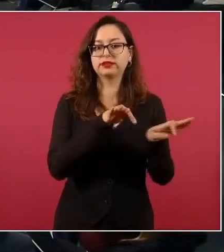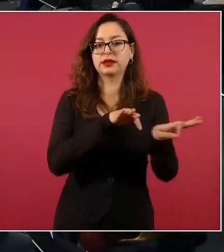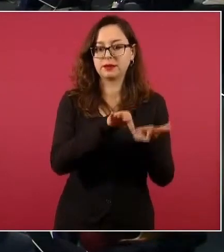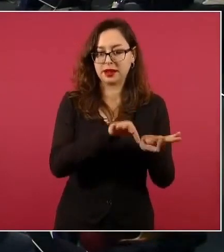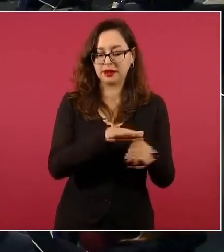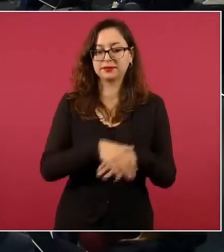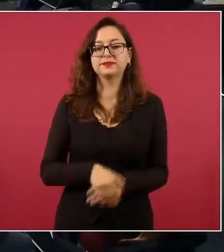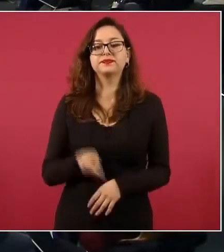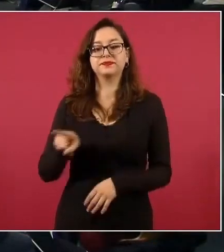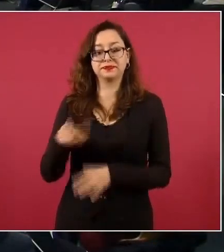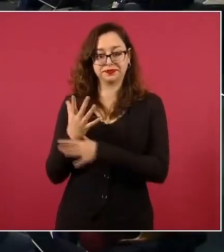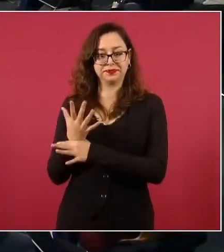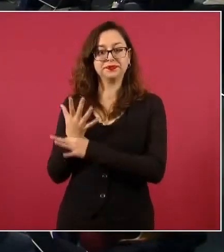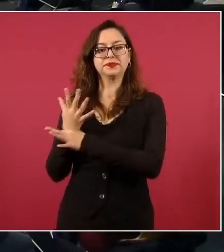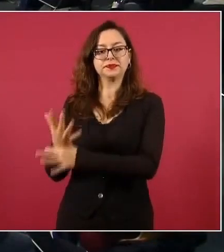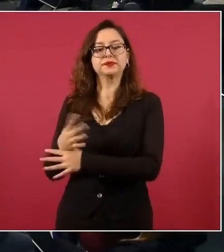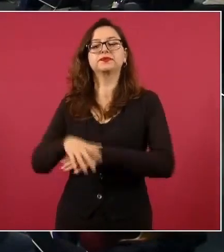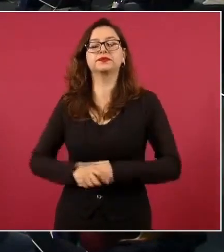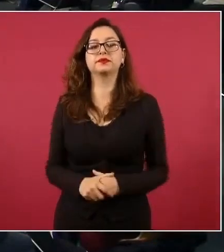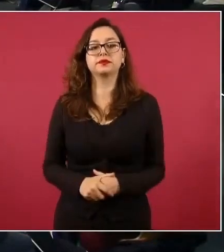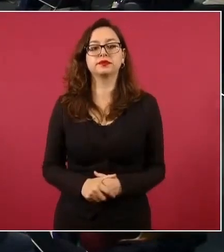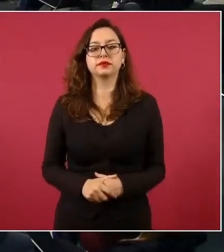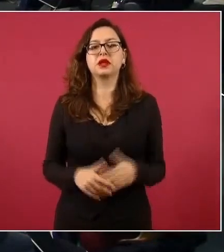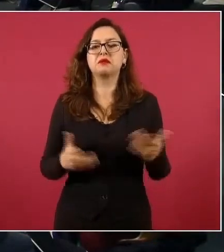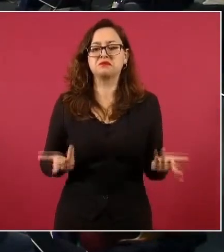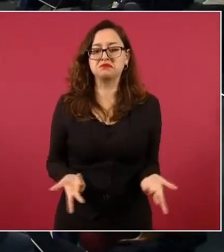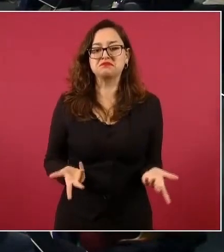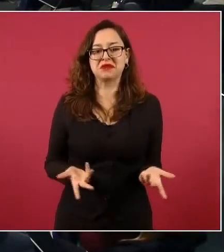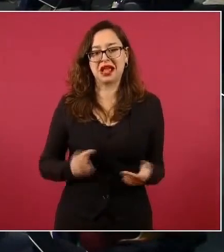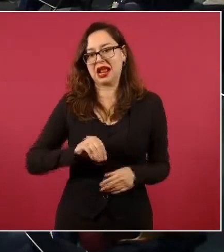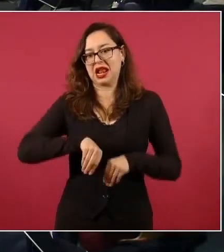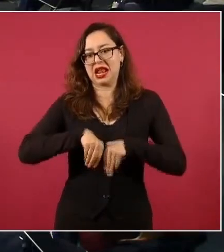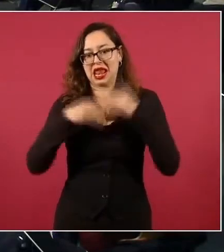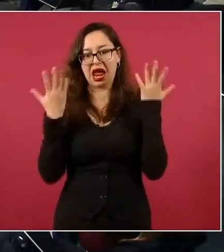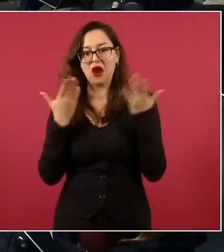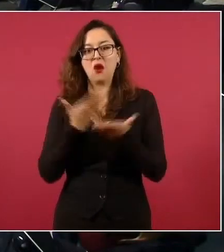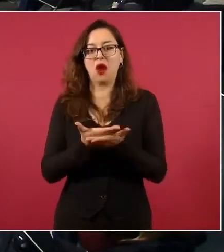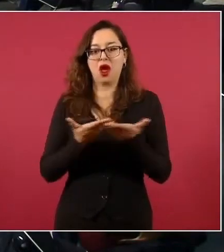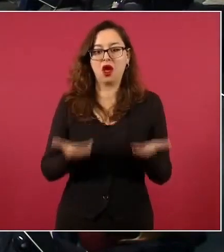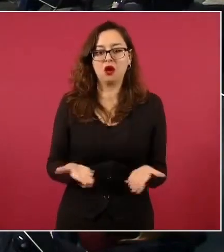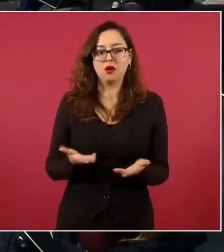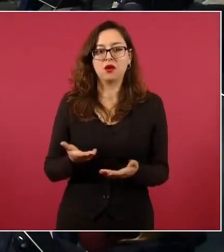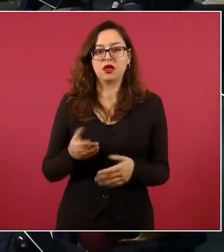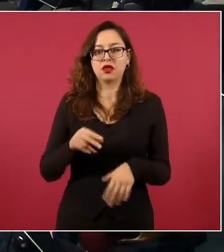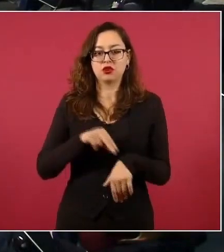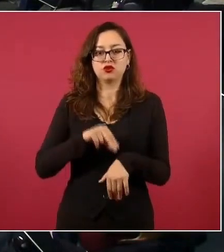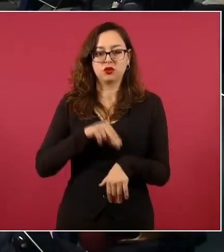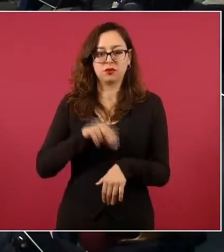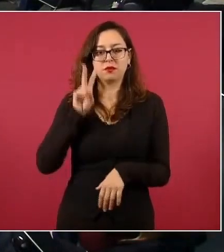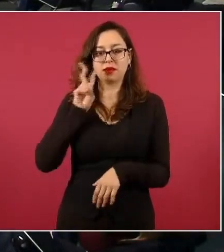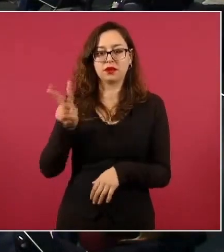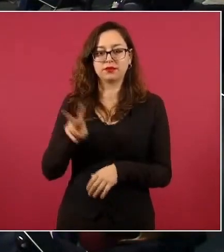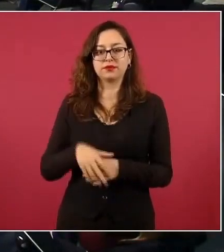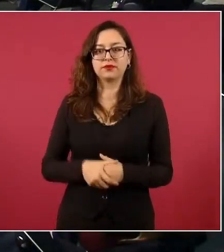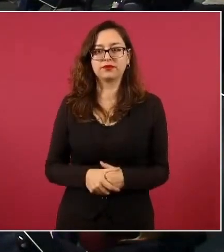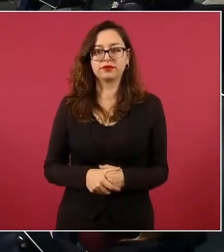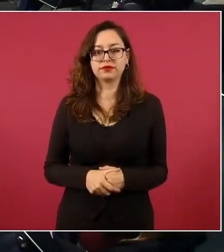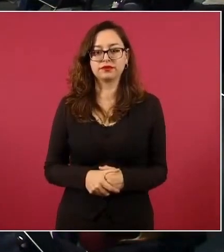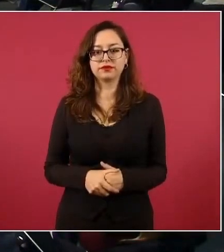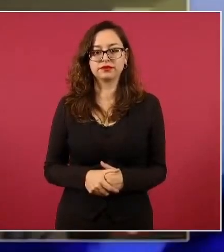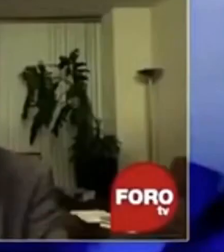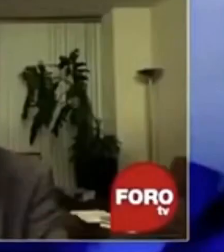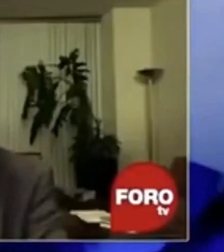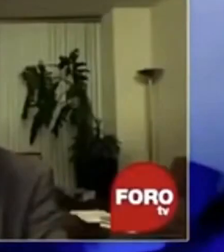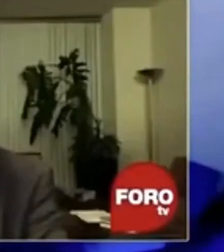evidencia los cubanos a los locales, que los locales no quieren irse, no puedo usar